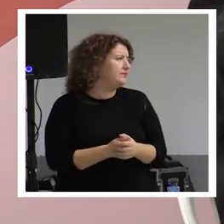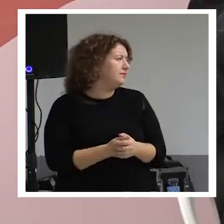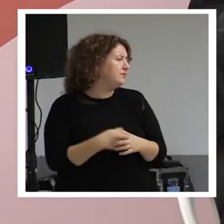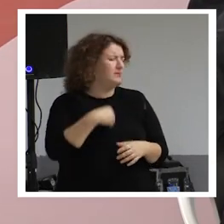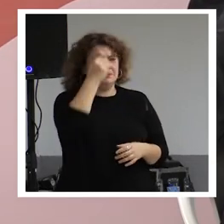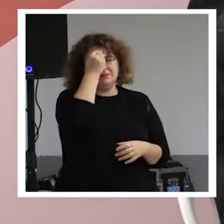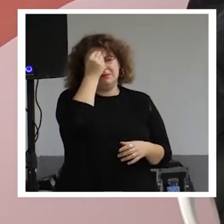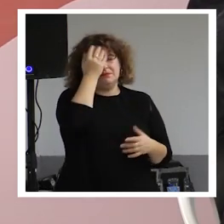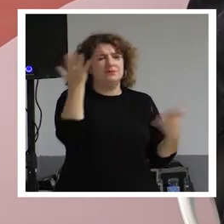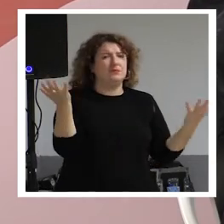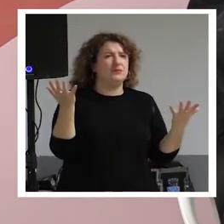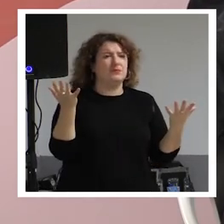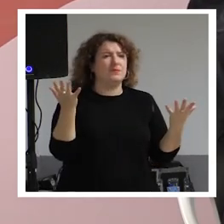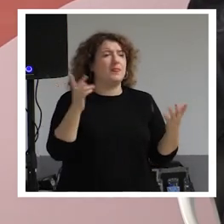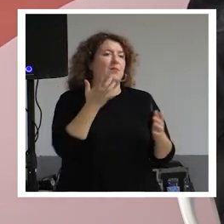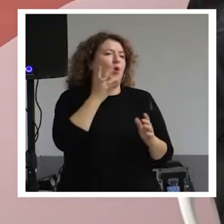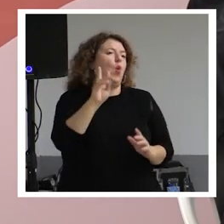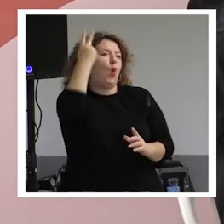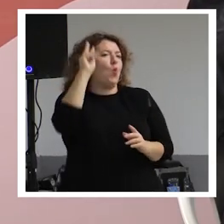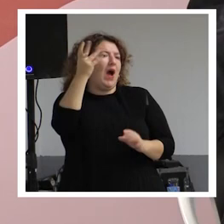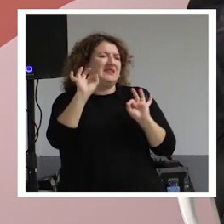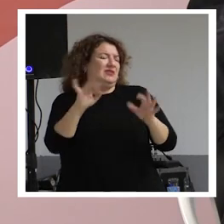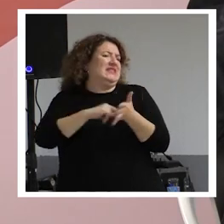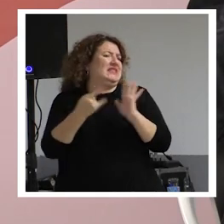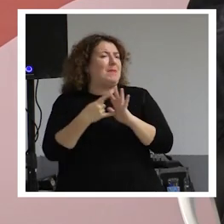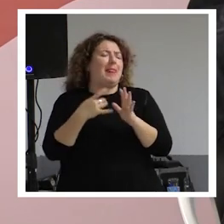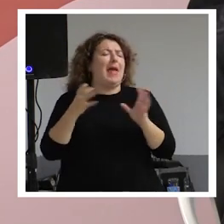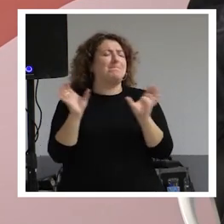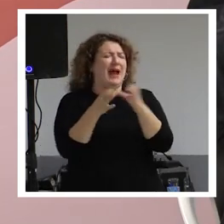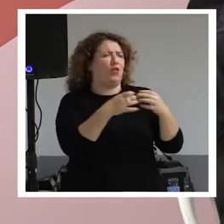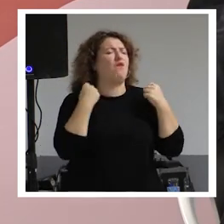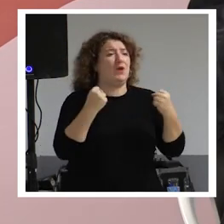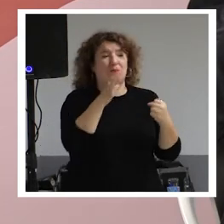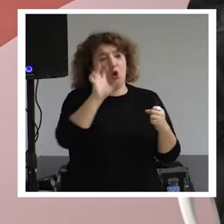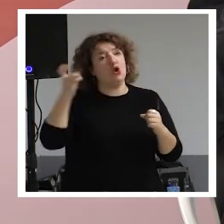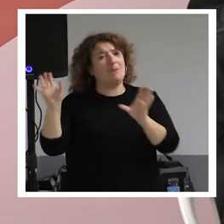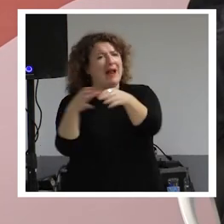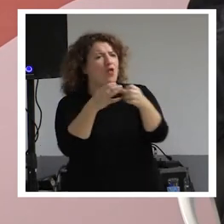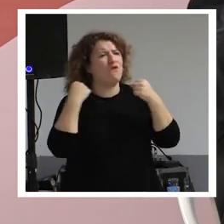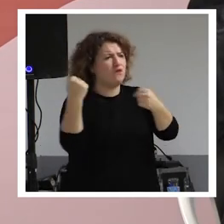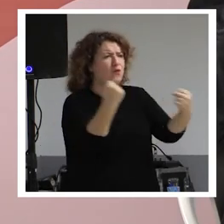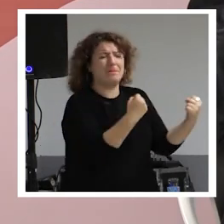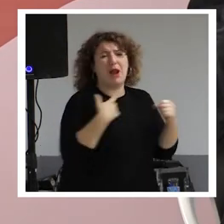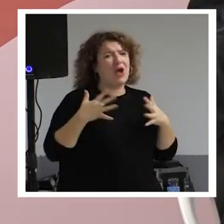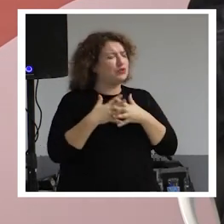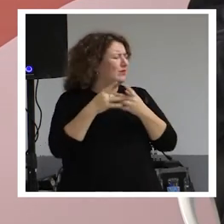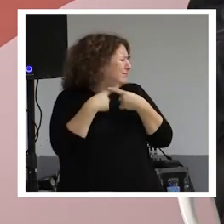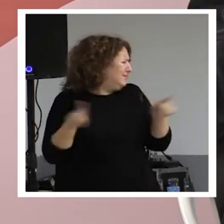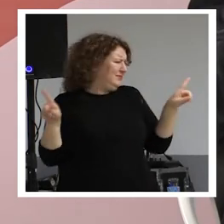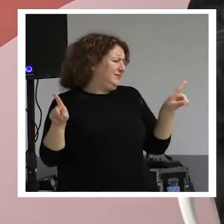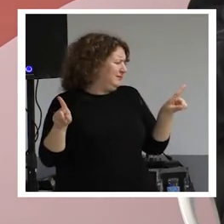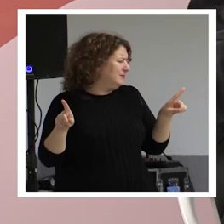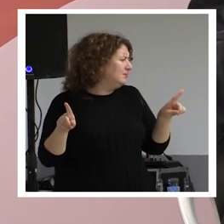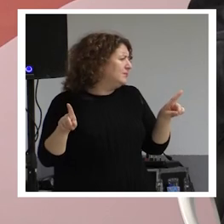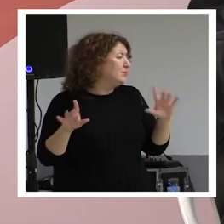Es que una vez que se instala y acá está la paradoja esa estructura es garantía de continuidad o sea es muy difícil pensar